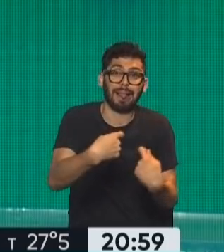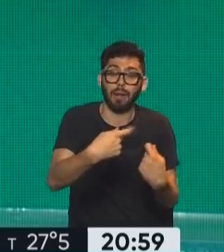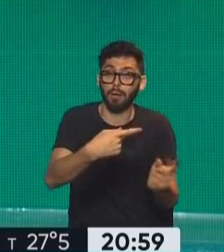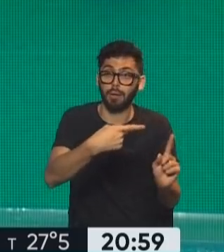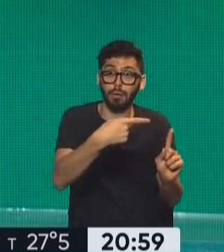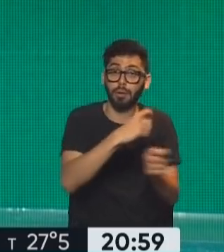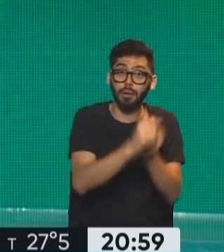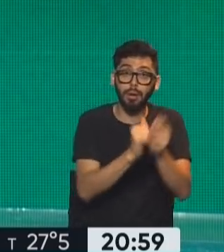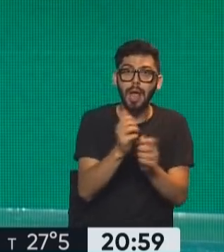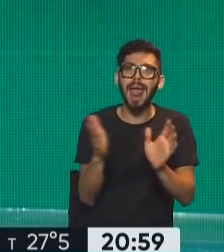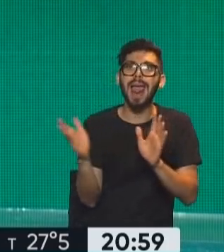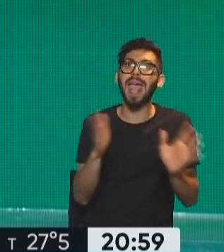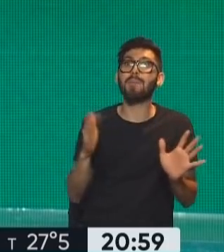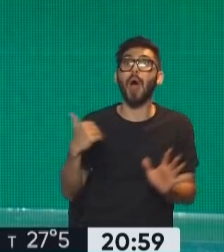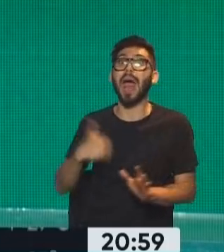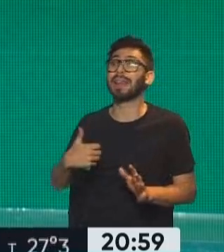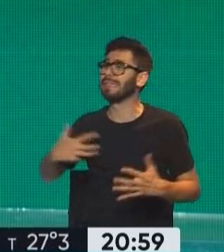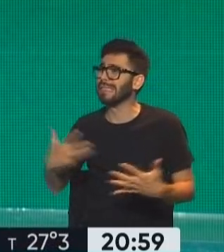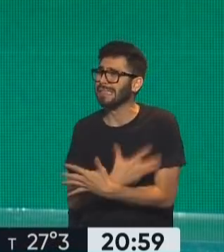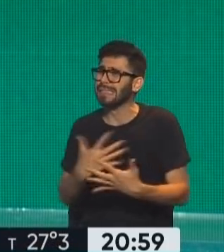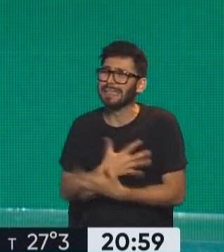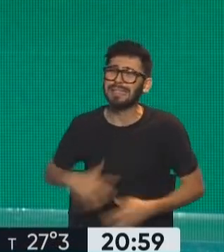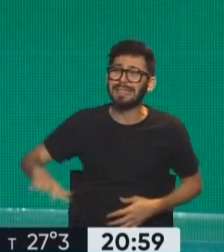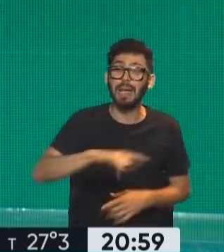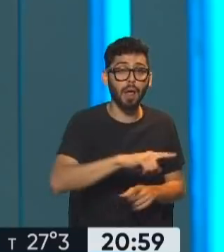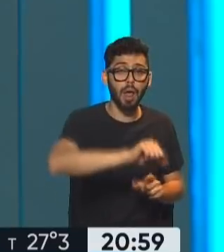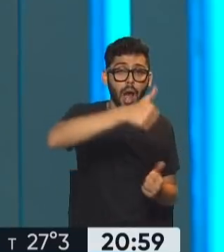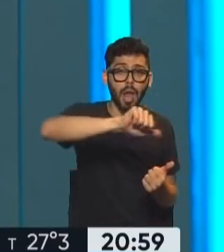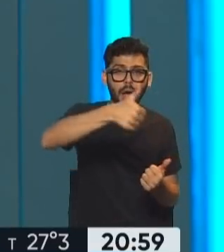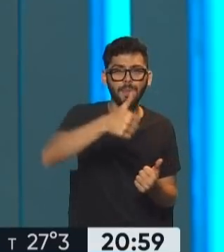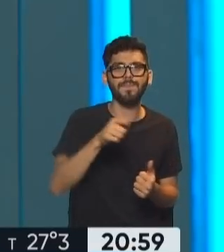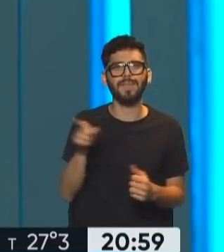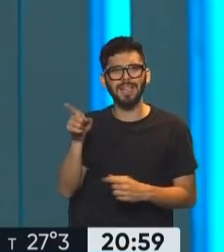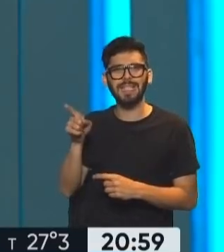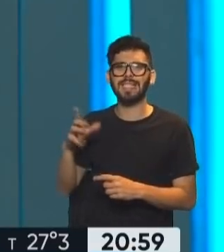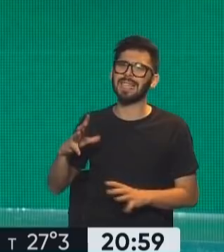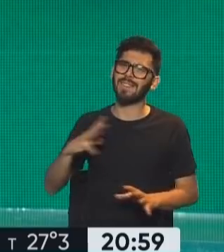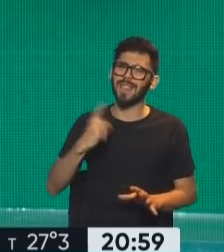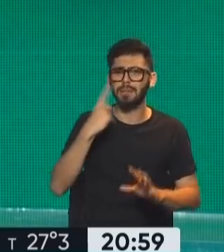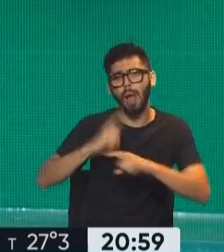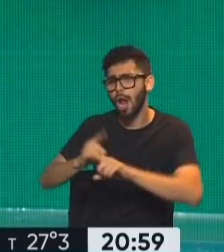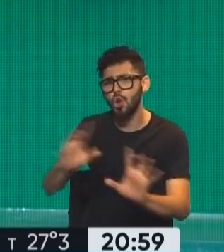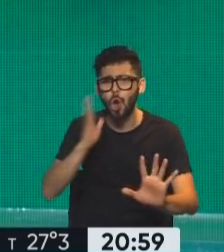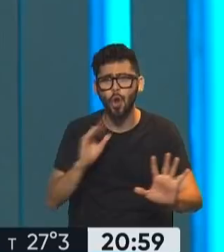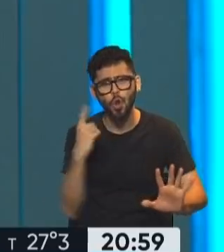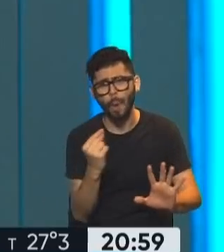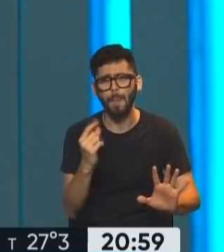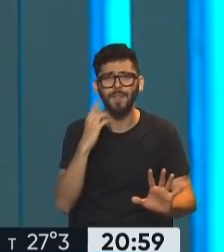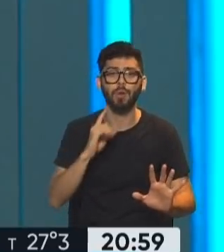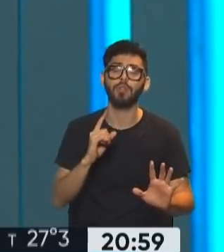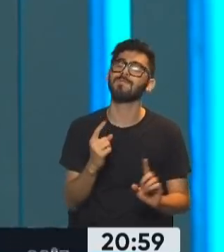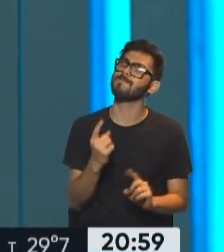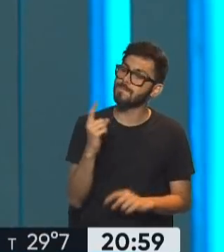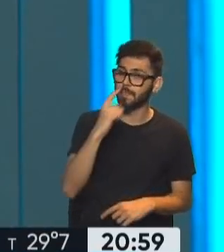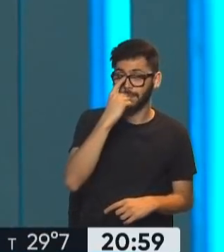beneficiándose en las épocas más trágicas para las mayorías, ¿no? Pero voy a decir algo que al señor y cerramos, le falta. No se van a pelear que nos queda un minuto, nos vamos. Lo que